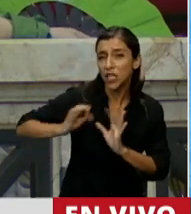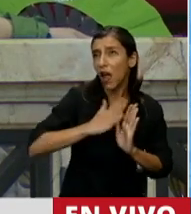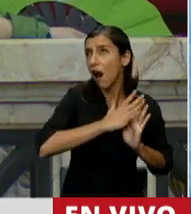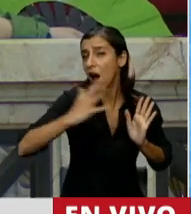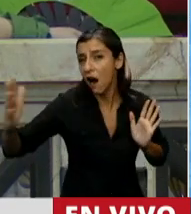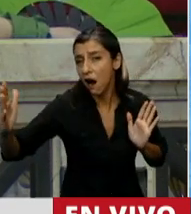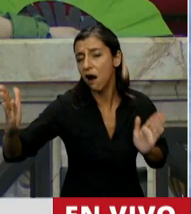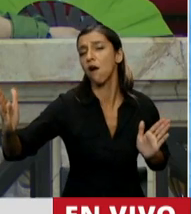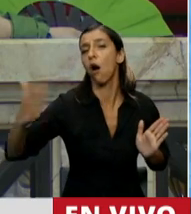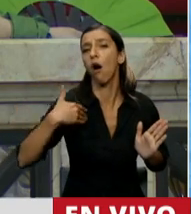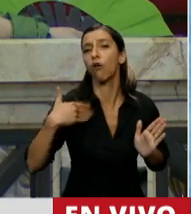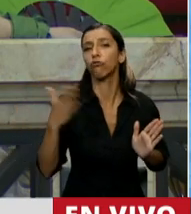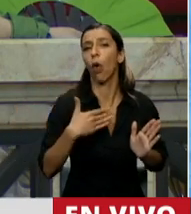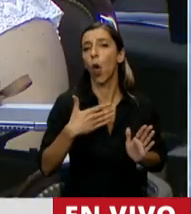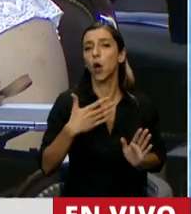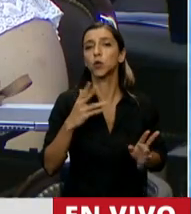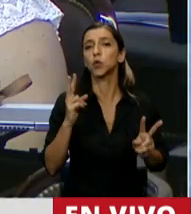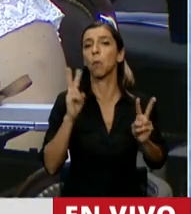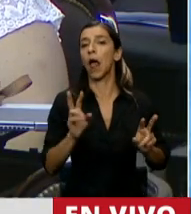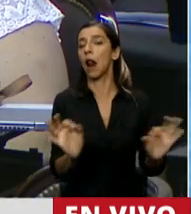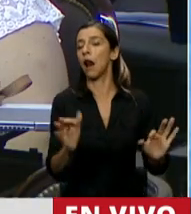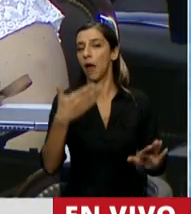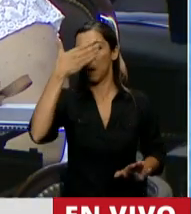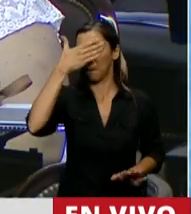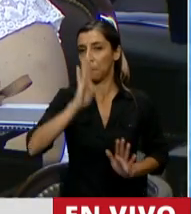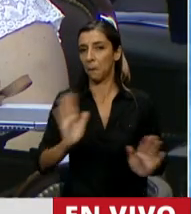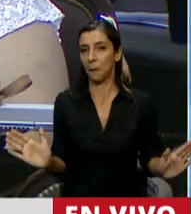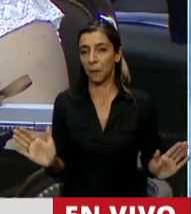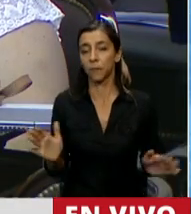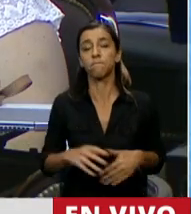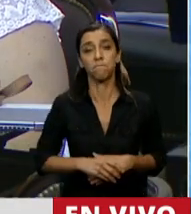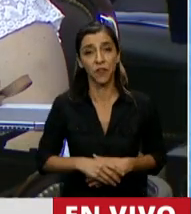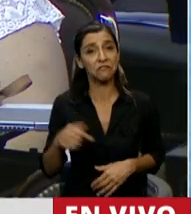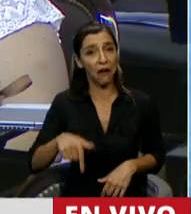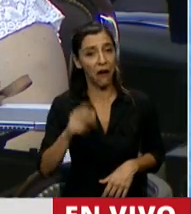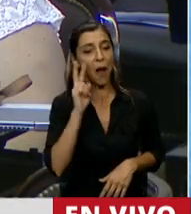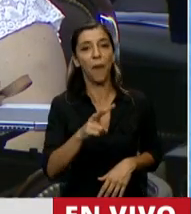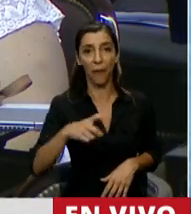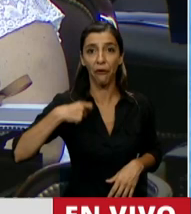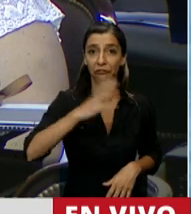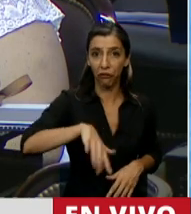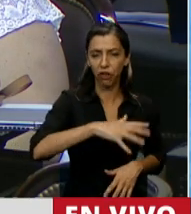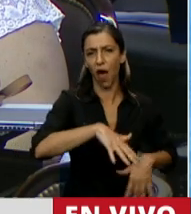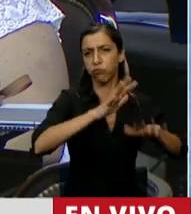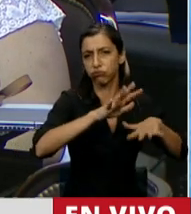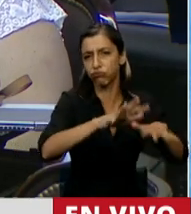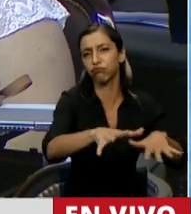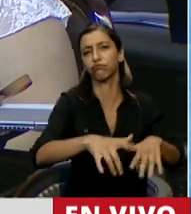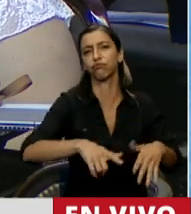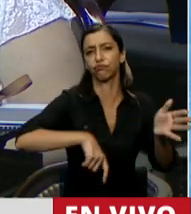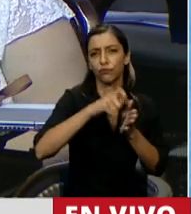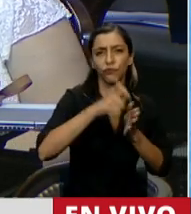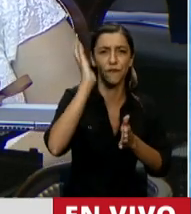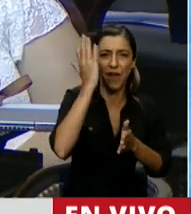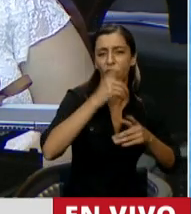estaba despenalizado? Celebro la movilización de toda la ciudadanía en las calles, en las redes sociales,